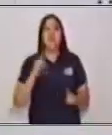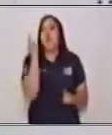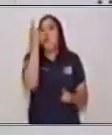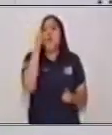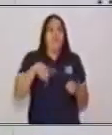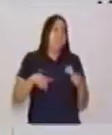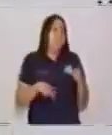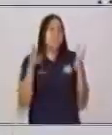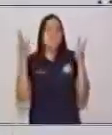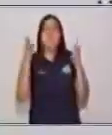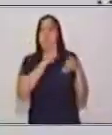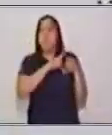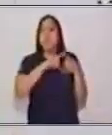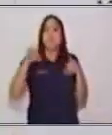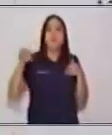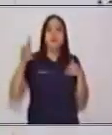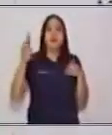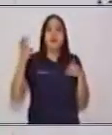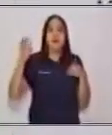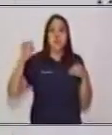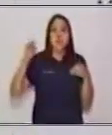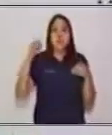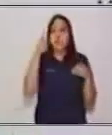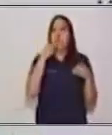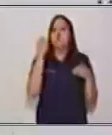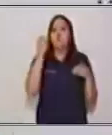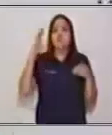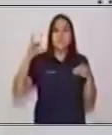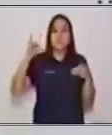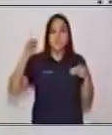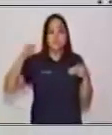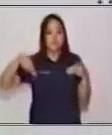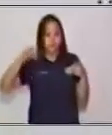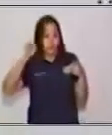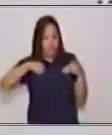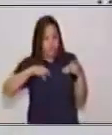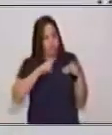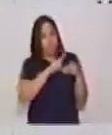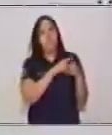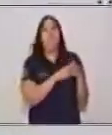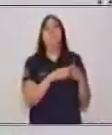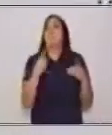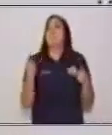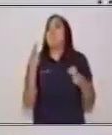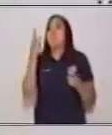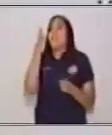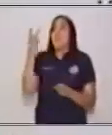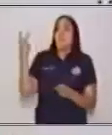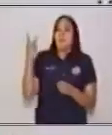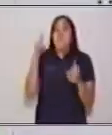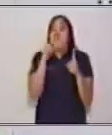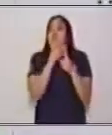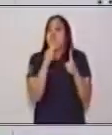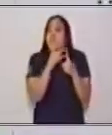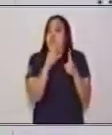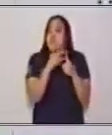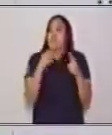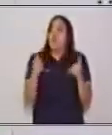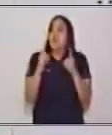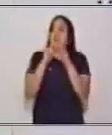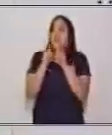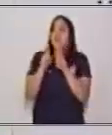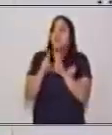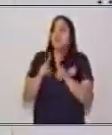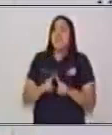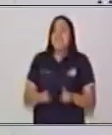la función sintáctica que comprende el mismo. Perfecto. Tomando en cuenta entonces las palabras invariables y